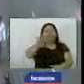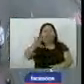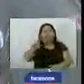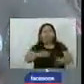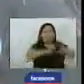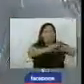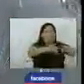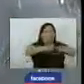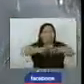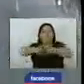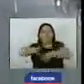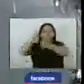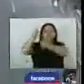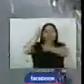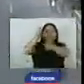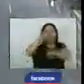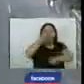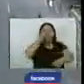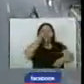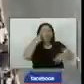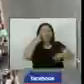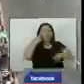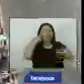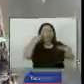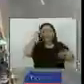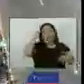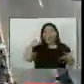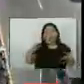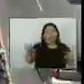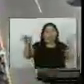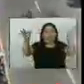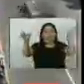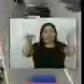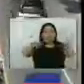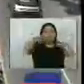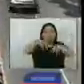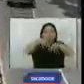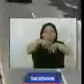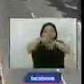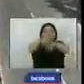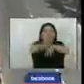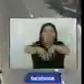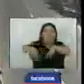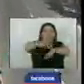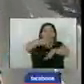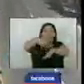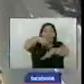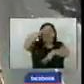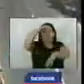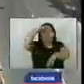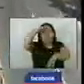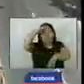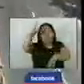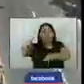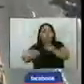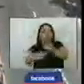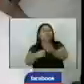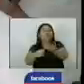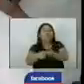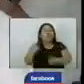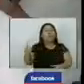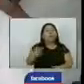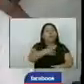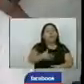los que saldrán a marchar desde el Monumento a la Constitución hasta la Plaza México, donde también mostrarán su apoyo a la reelección del presidente Nayib